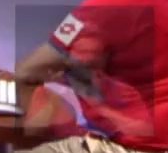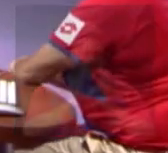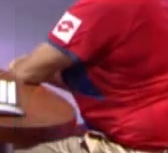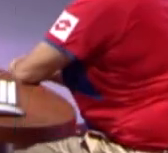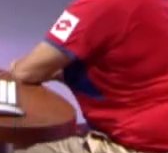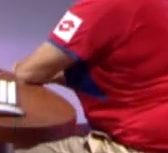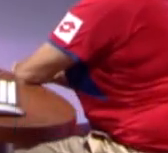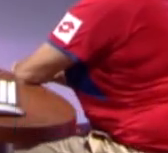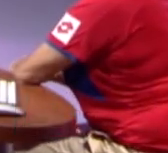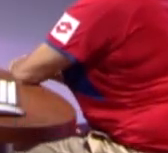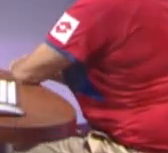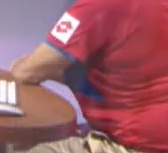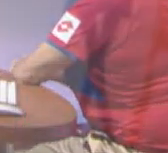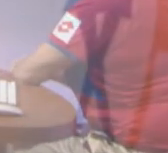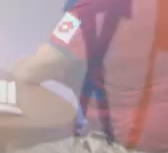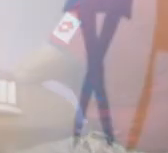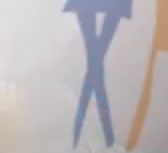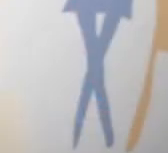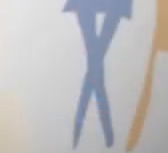conversando